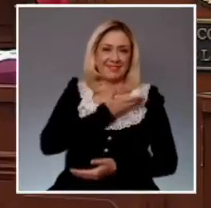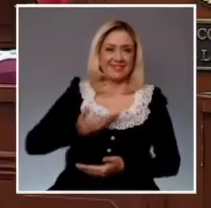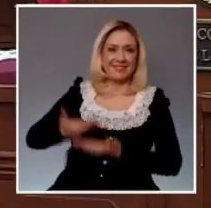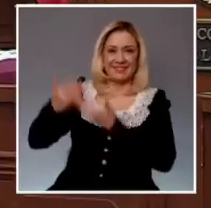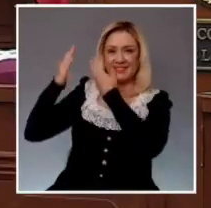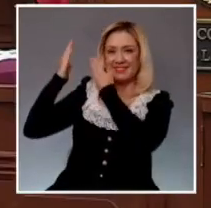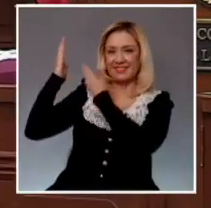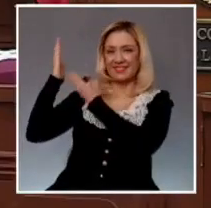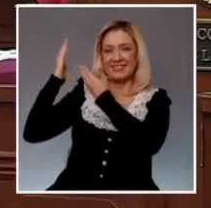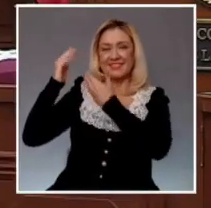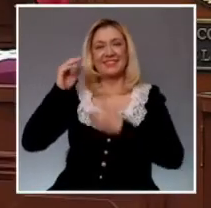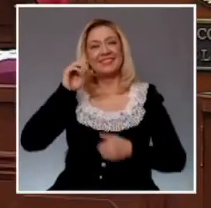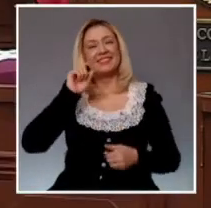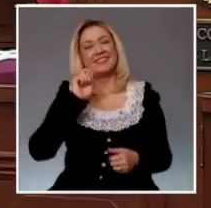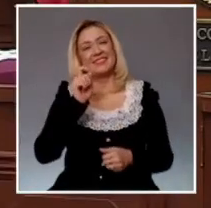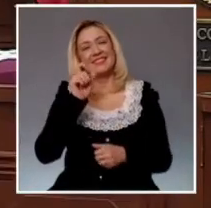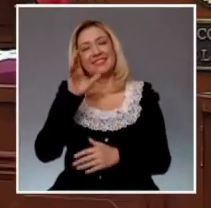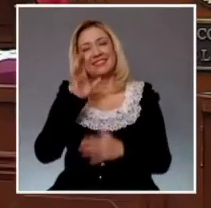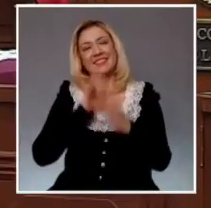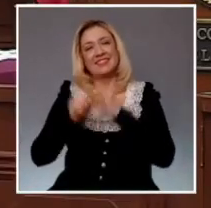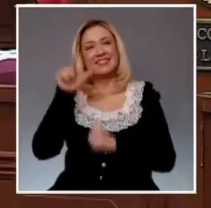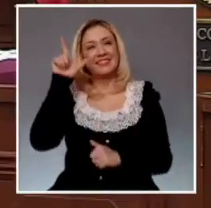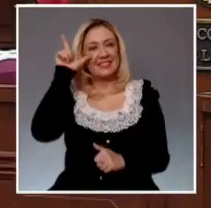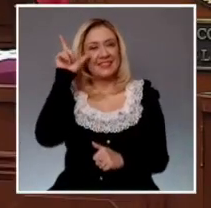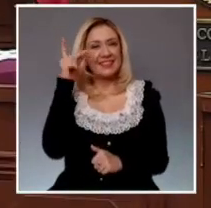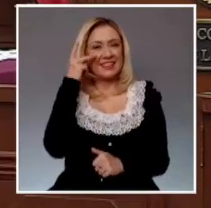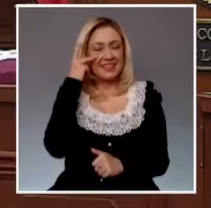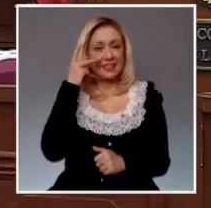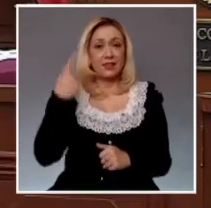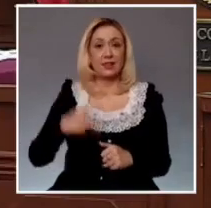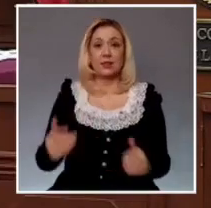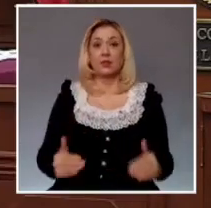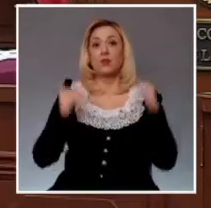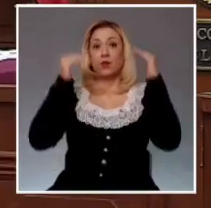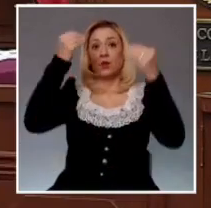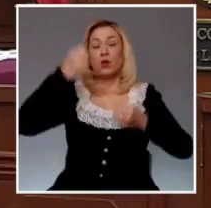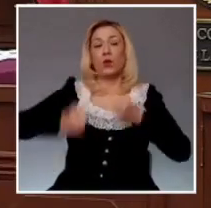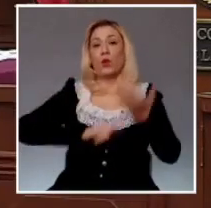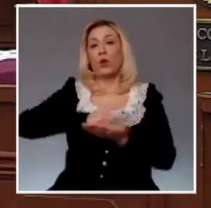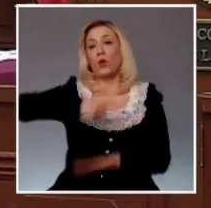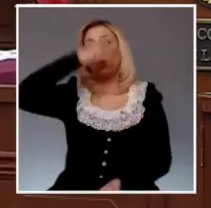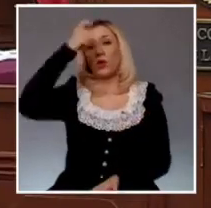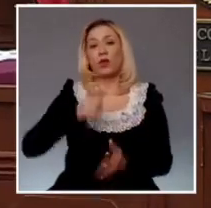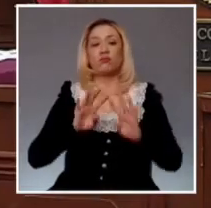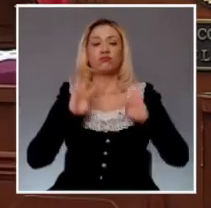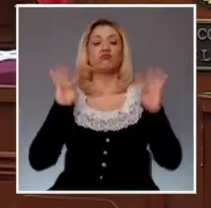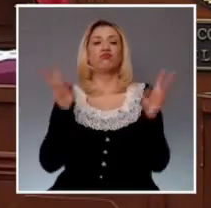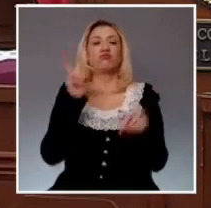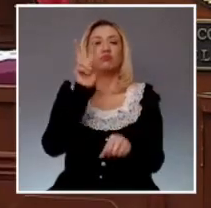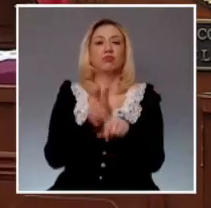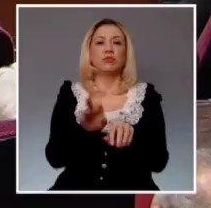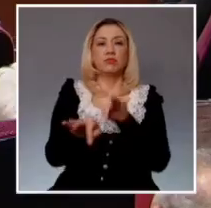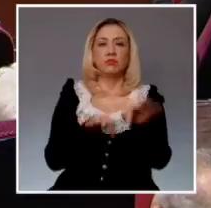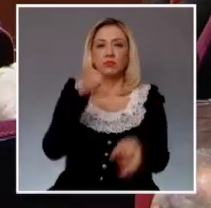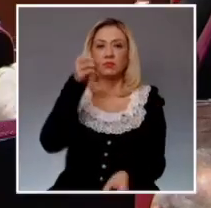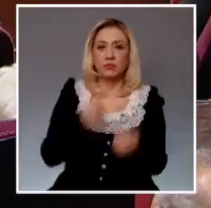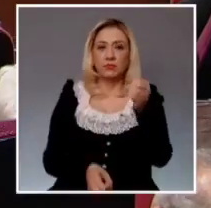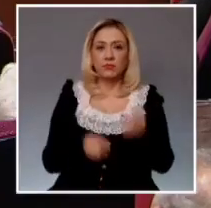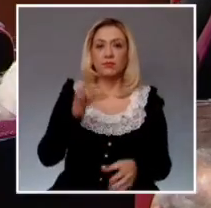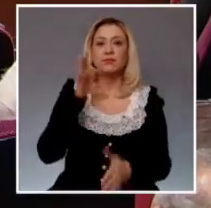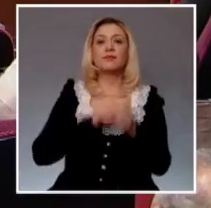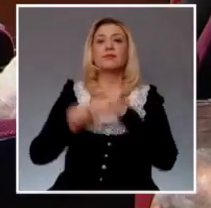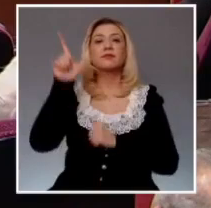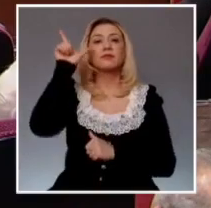La ministra presidenta de la Suprema Corte de Justicia y del Consejo de la Judicatura Federal, Norma Lucía Piña Hernández, aseguró